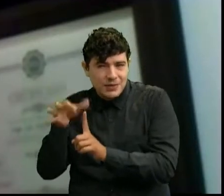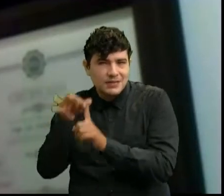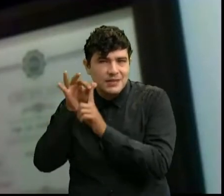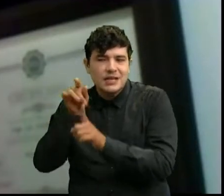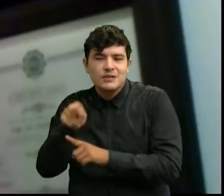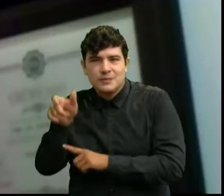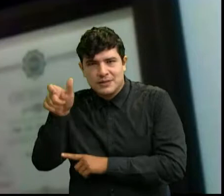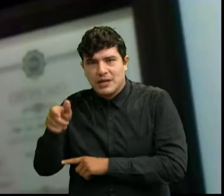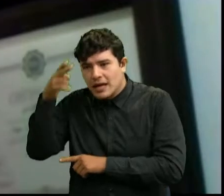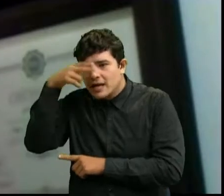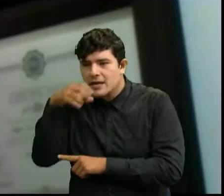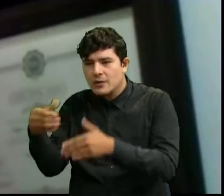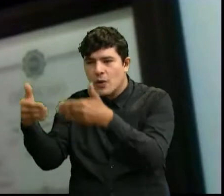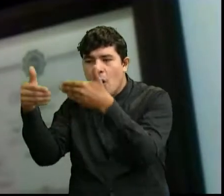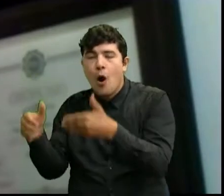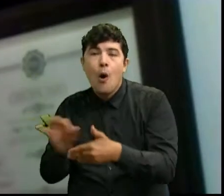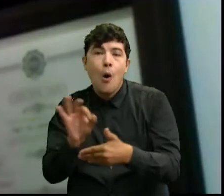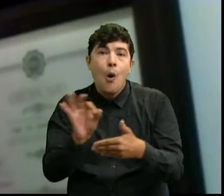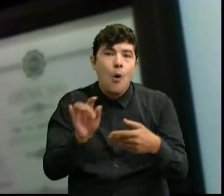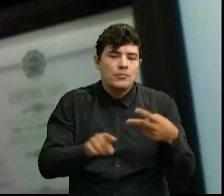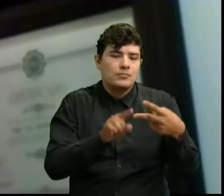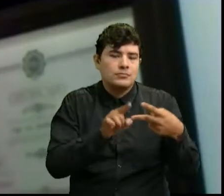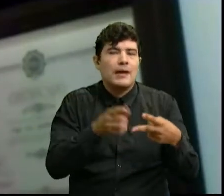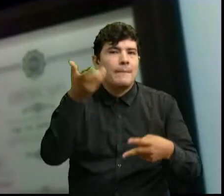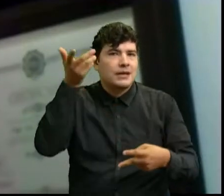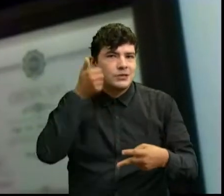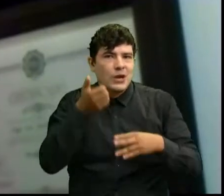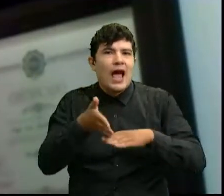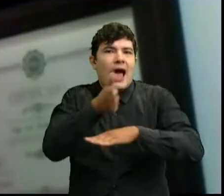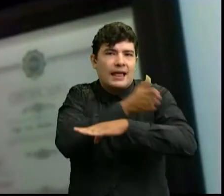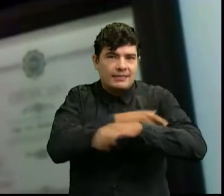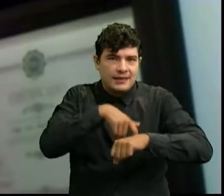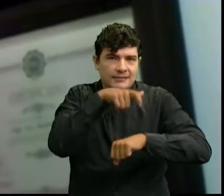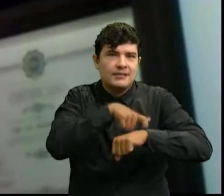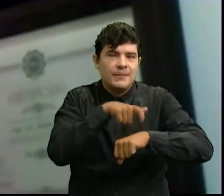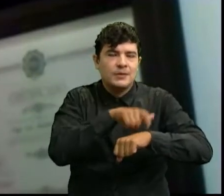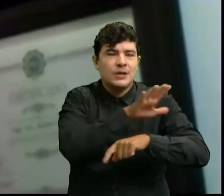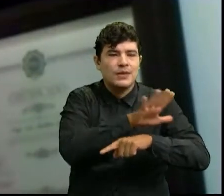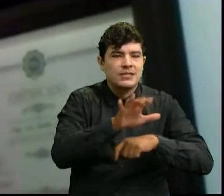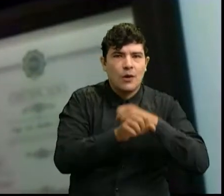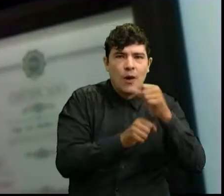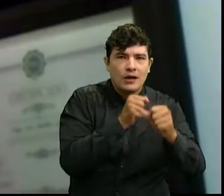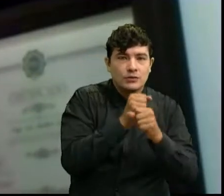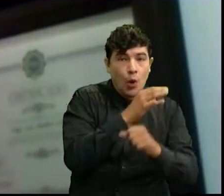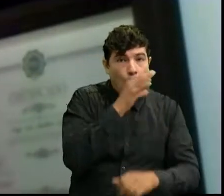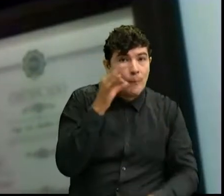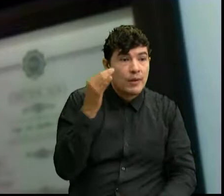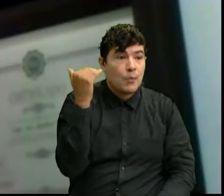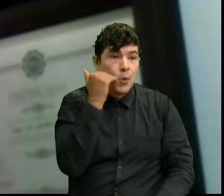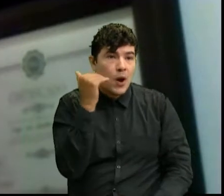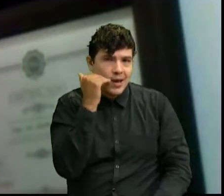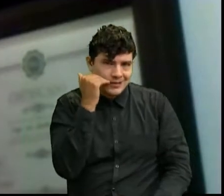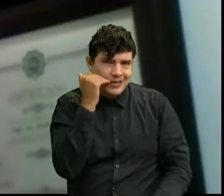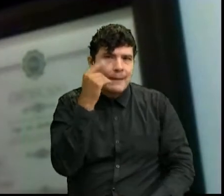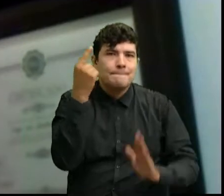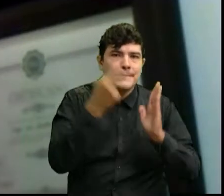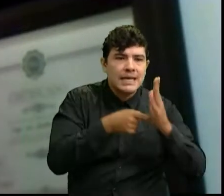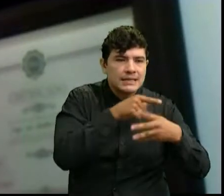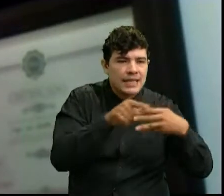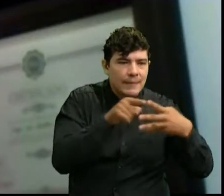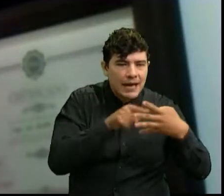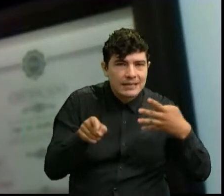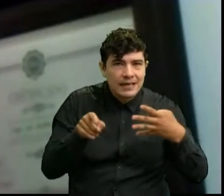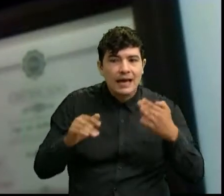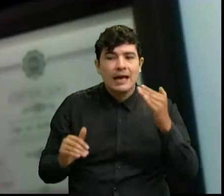Corte Constitucional, de la Sala de Casación Laboral, queda zanjado ese argumento, esa interpretación que manejaban